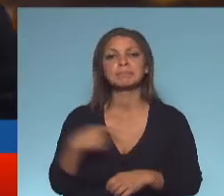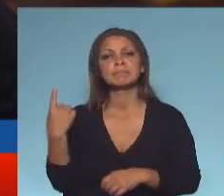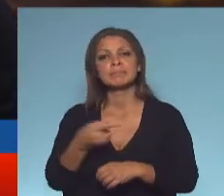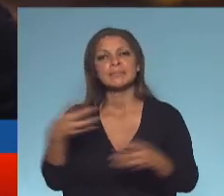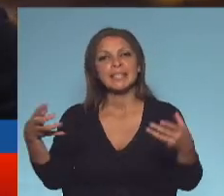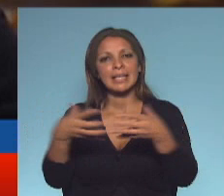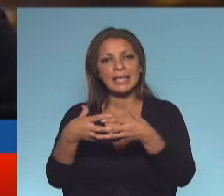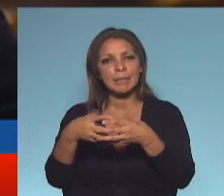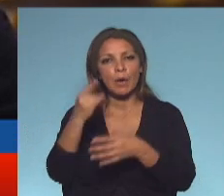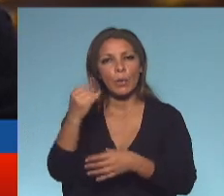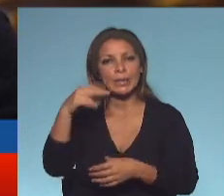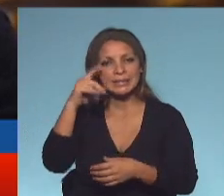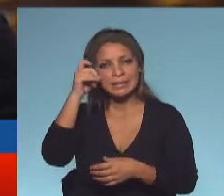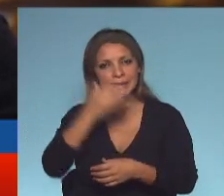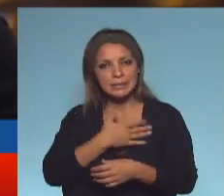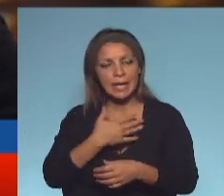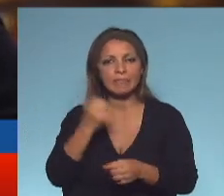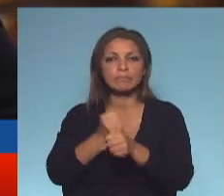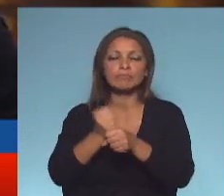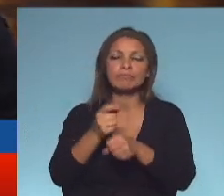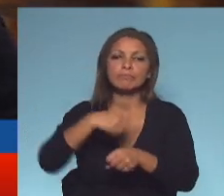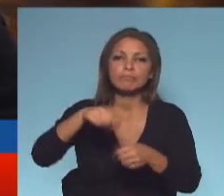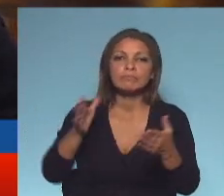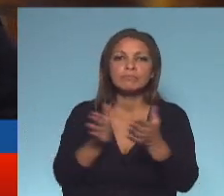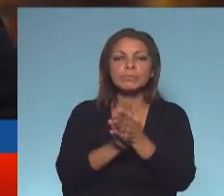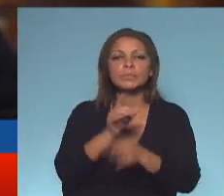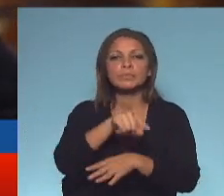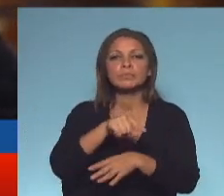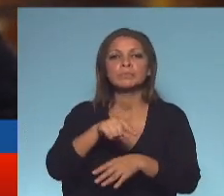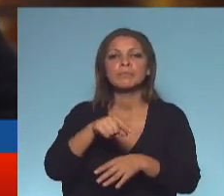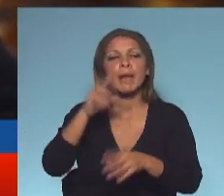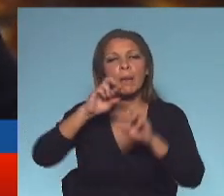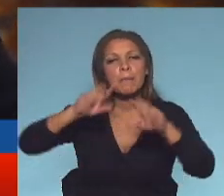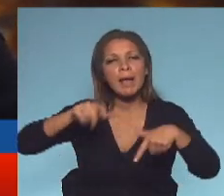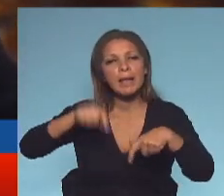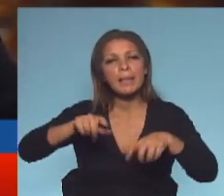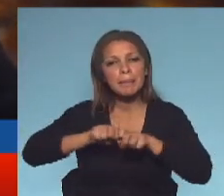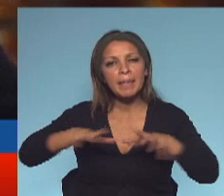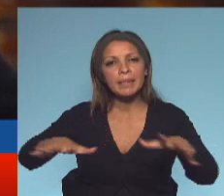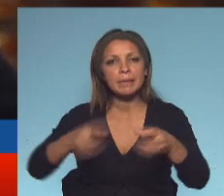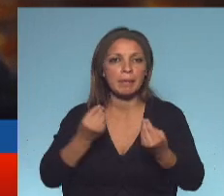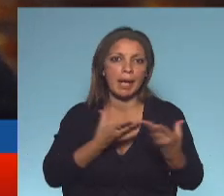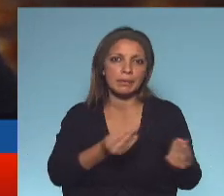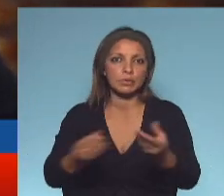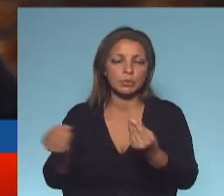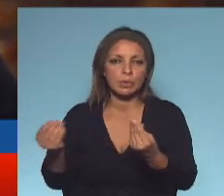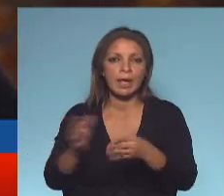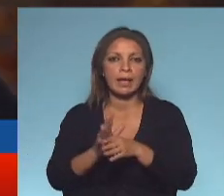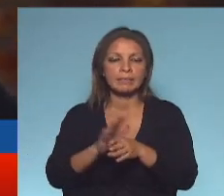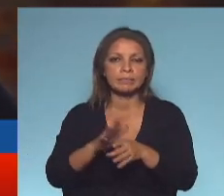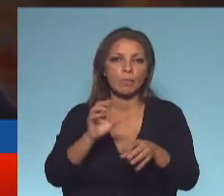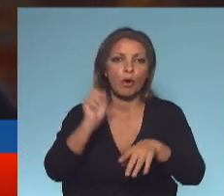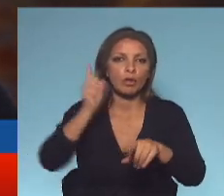trabajando con el Gobierno Nacional en un plan de respuesta a la pandemia, en particular para mitigar los efectos secundarios sobre niños y